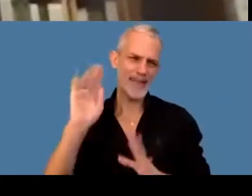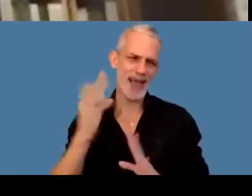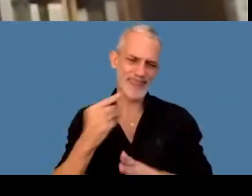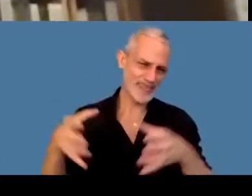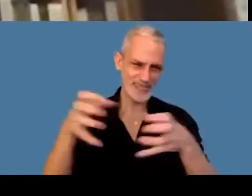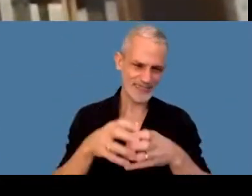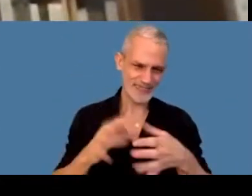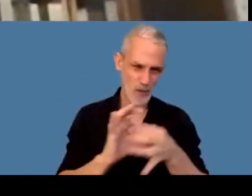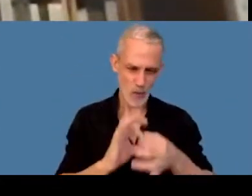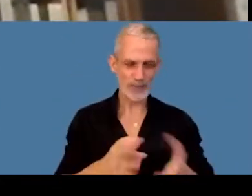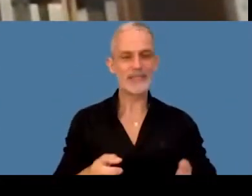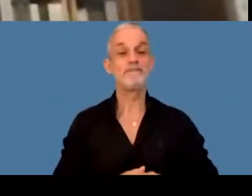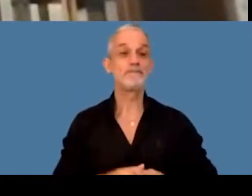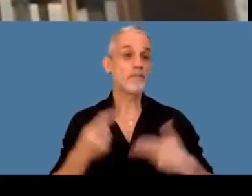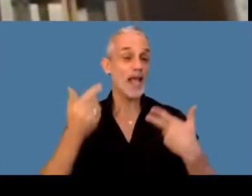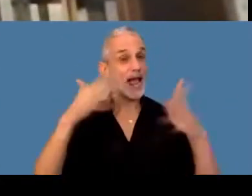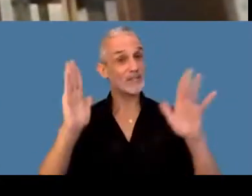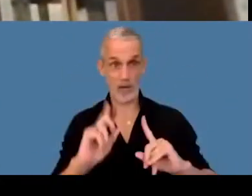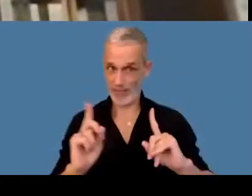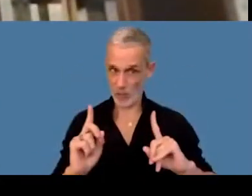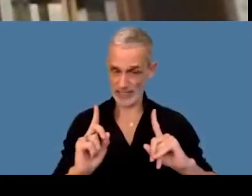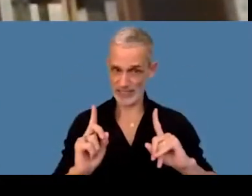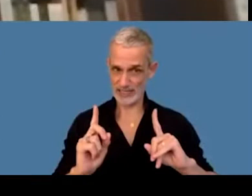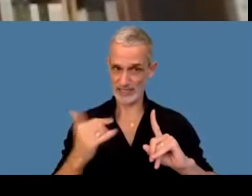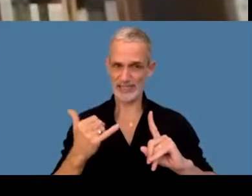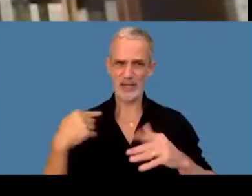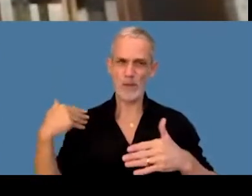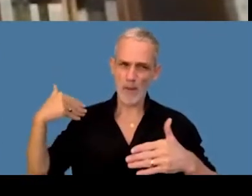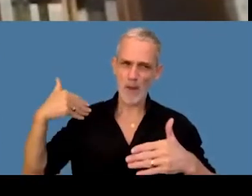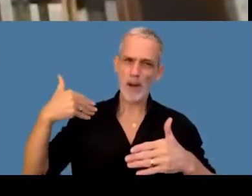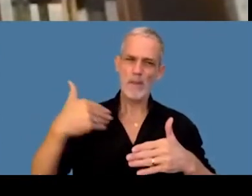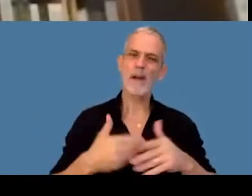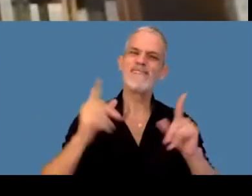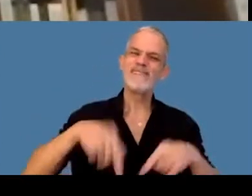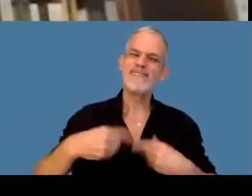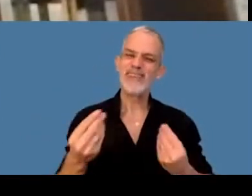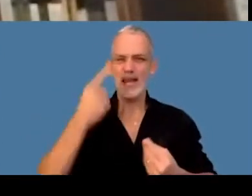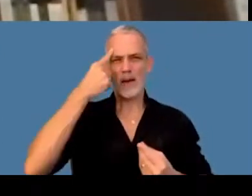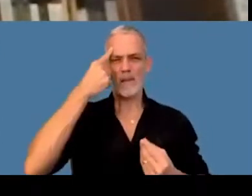Ahora, todo esto no es casualidad tampoco, porque todo esto está pensado